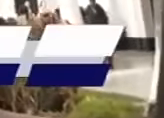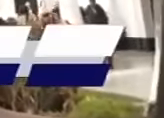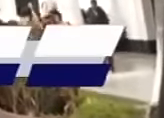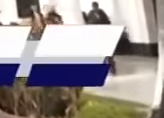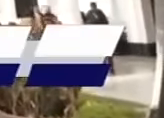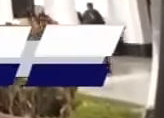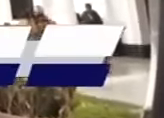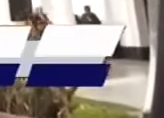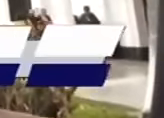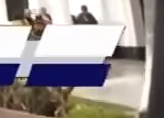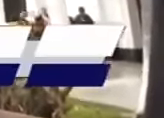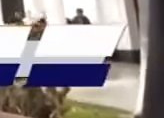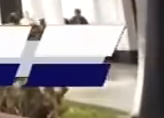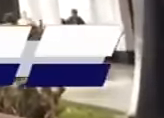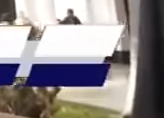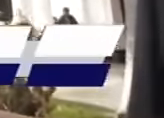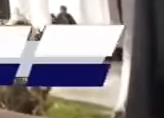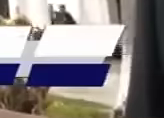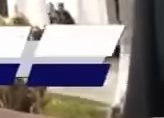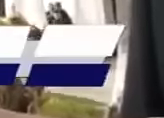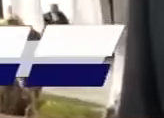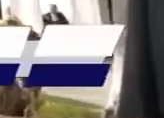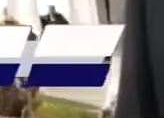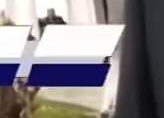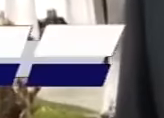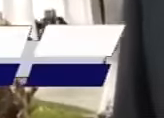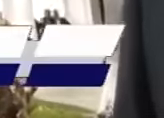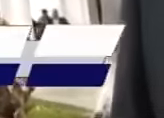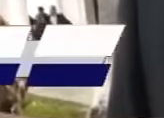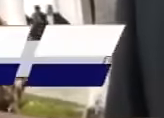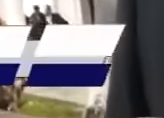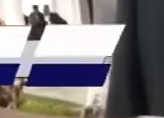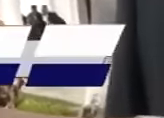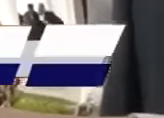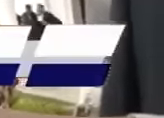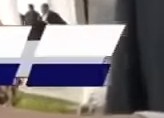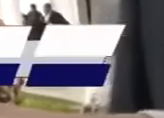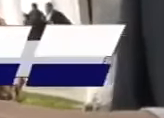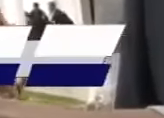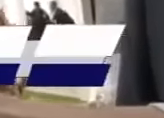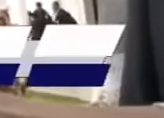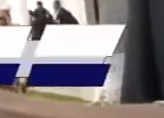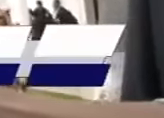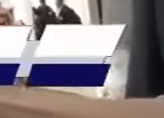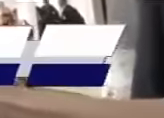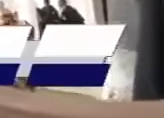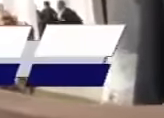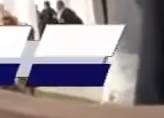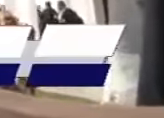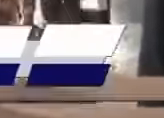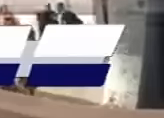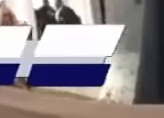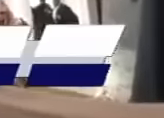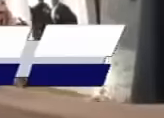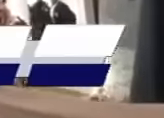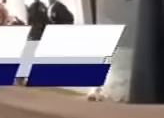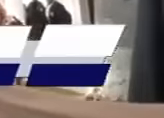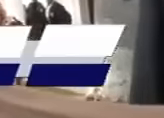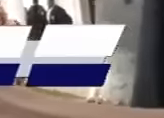petrolera. Lo que ocurrió en la Asamblea, a solicitud del Ministerio de Energía y Petróleo, es un reflejo de